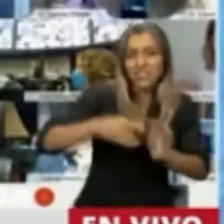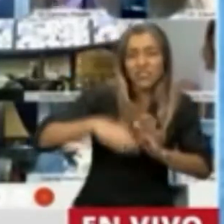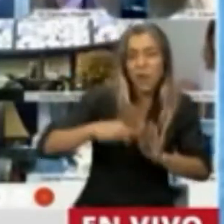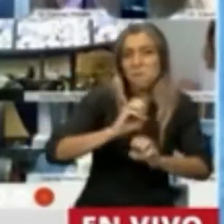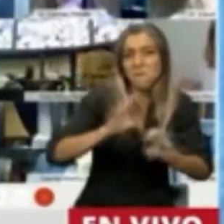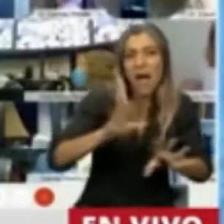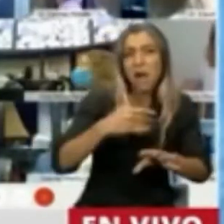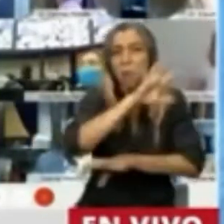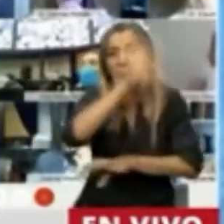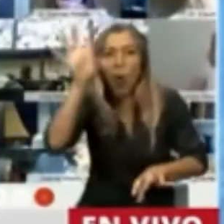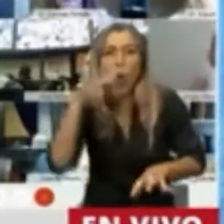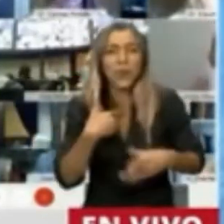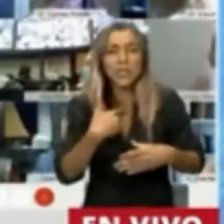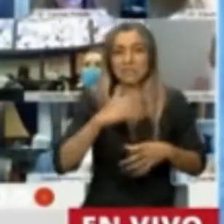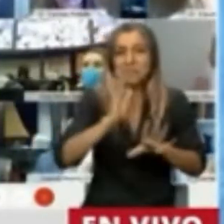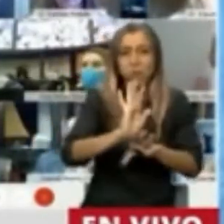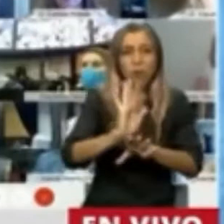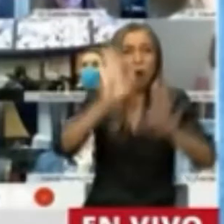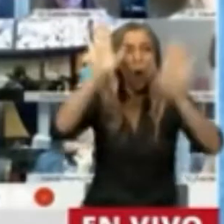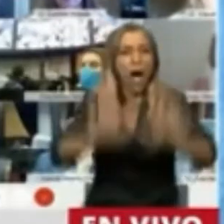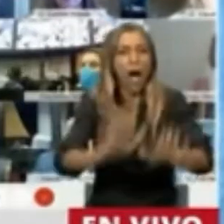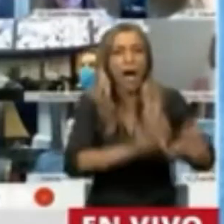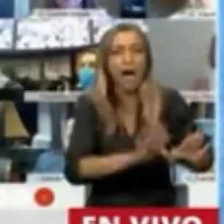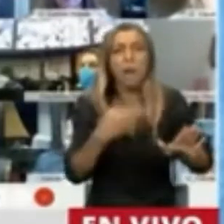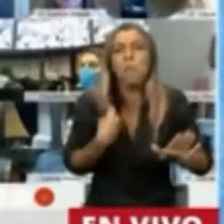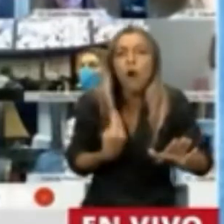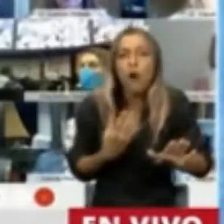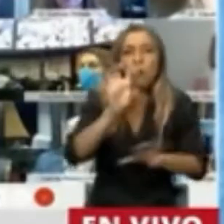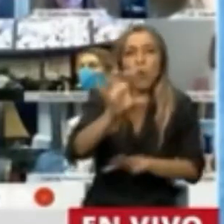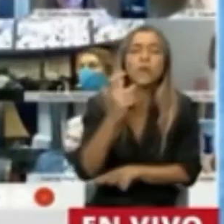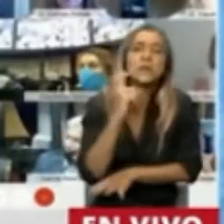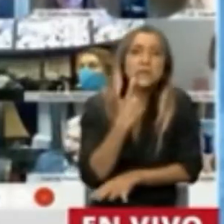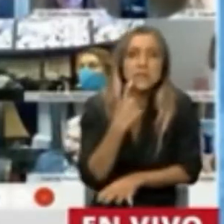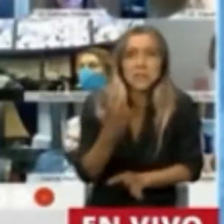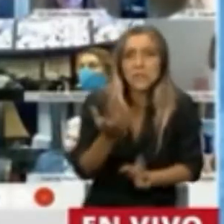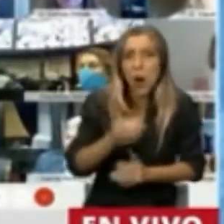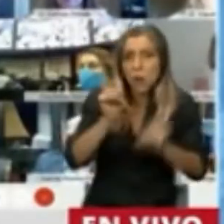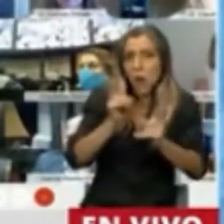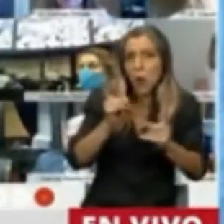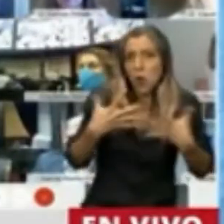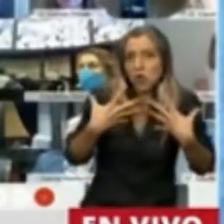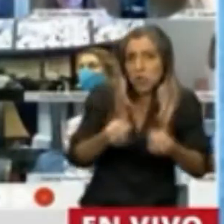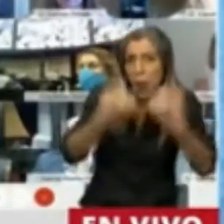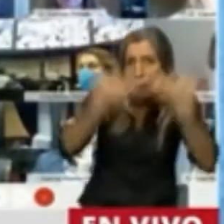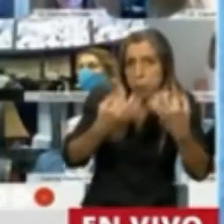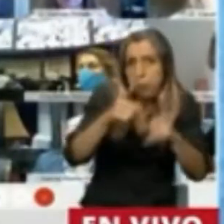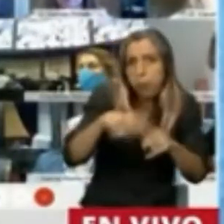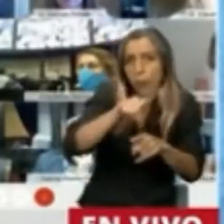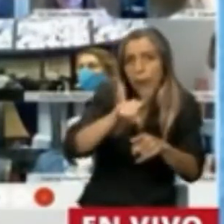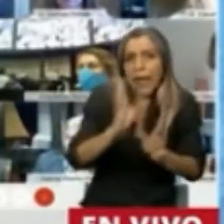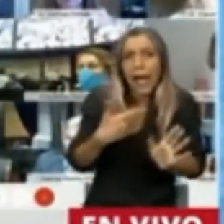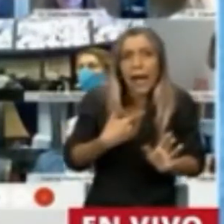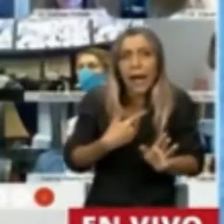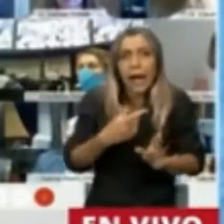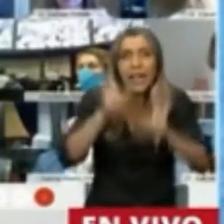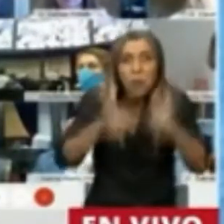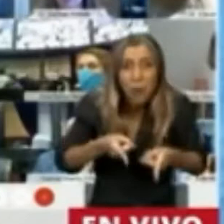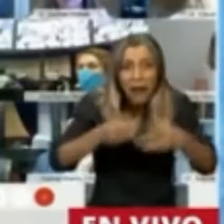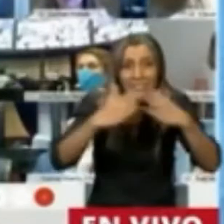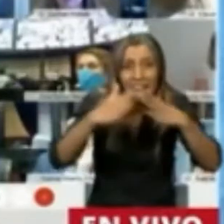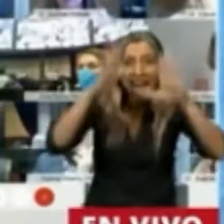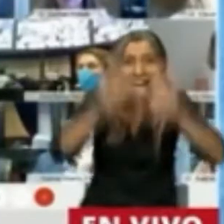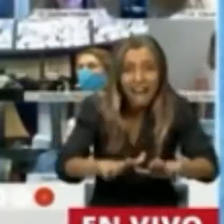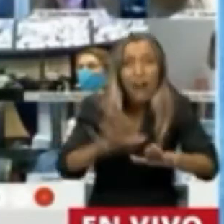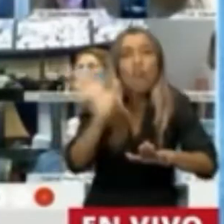aislamiento en algunas provincias, metiendo a la gente sana, como ha sido el caso de la provincia de San Luis, obligando a ciudadanos sanos a